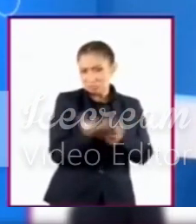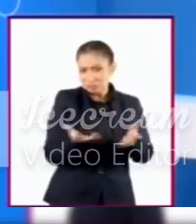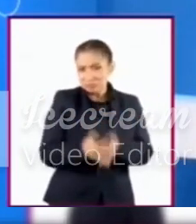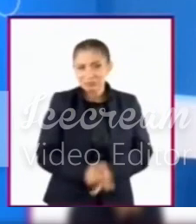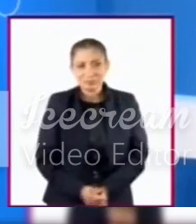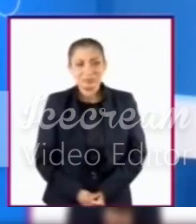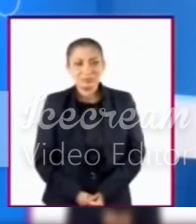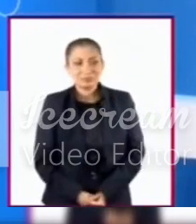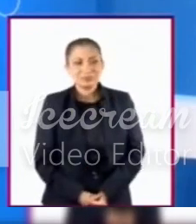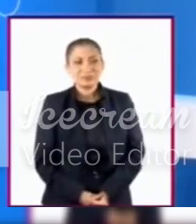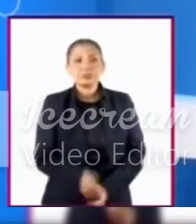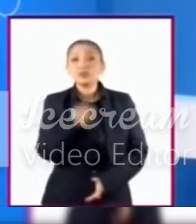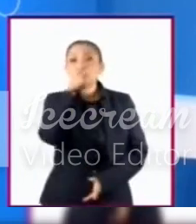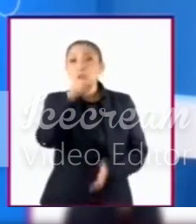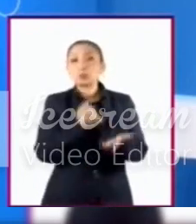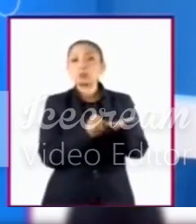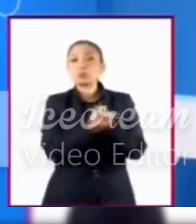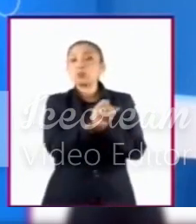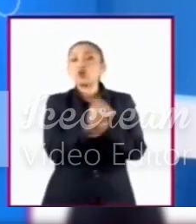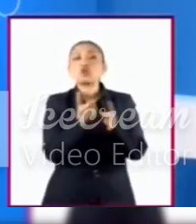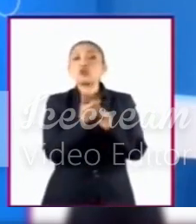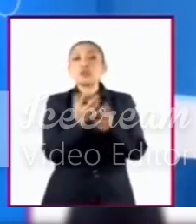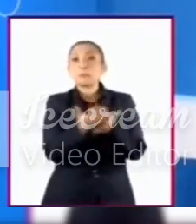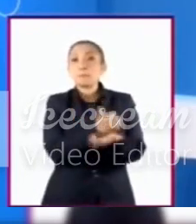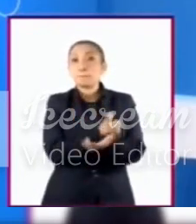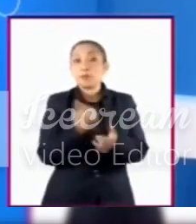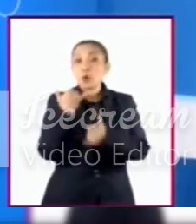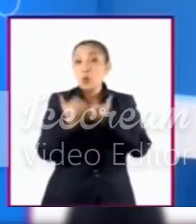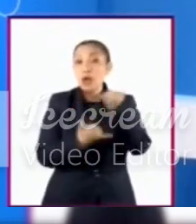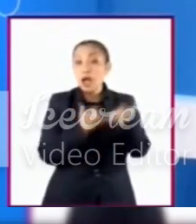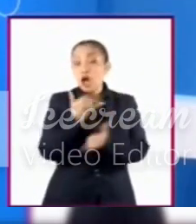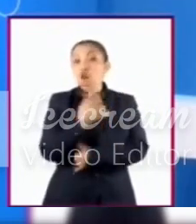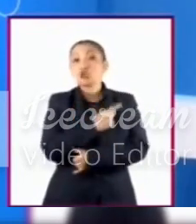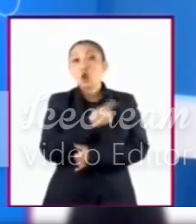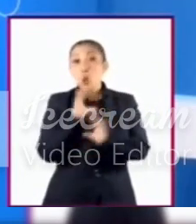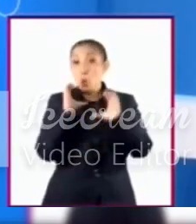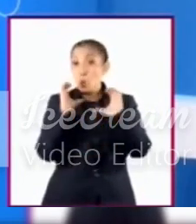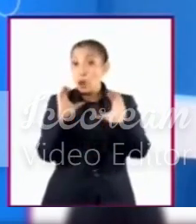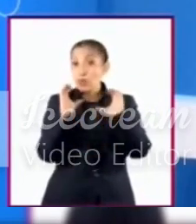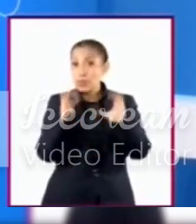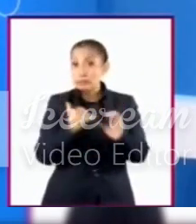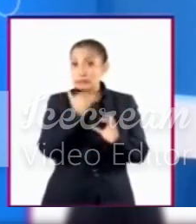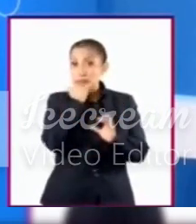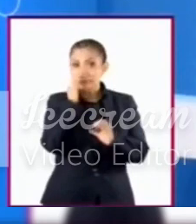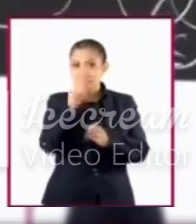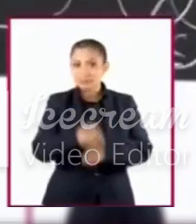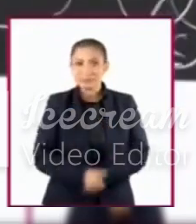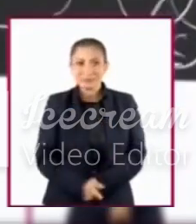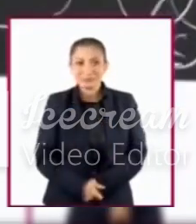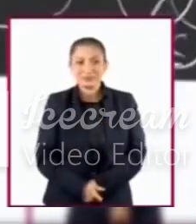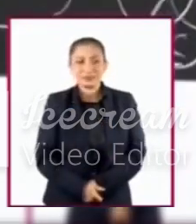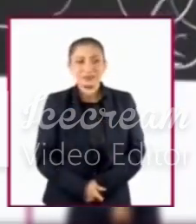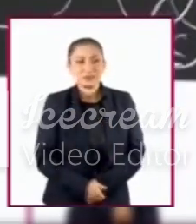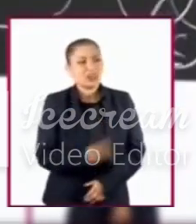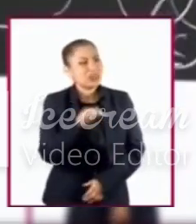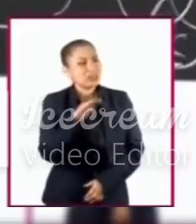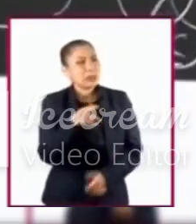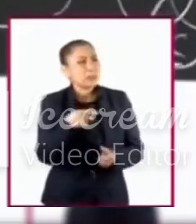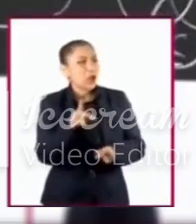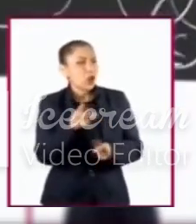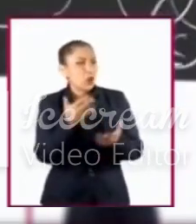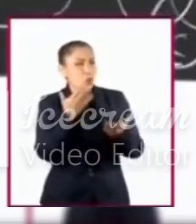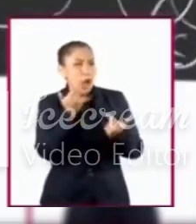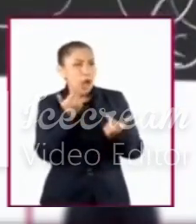creen? Ustedes deciden cómo ganar el juego. Solo tengan cuidado en no equivocarse. Oye, pero si